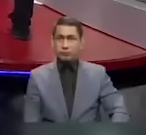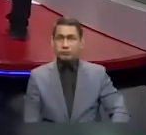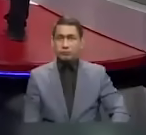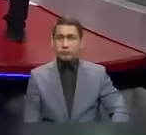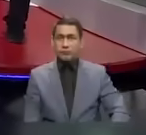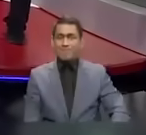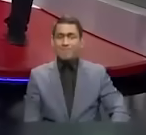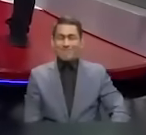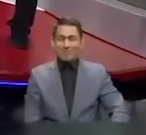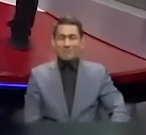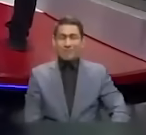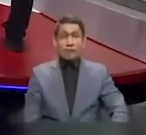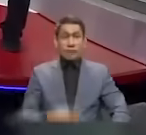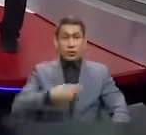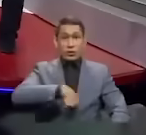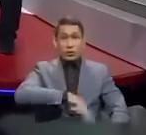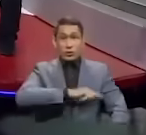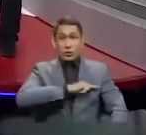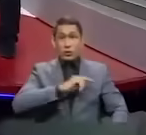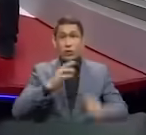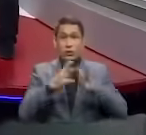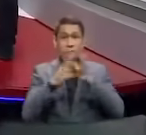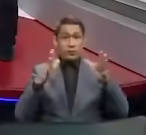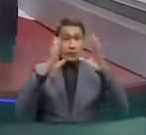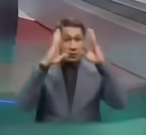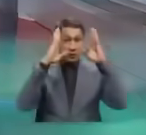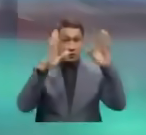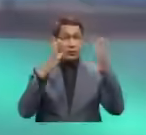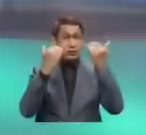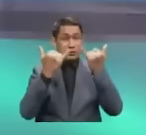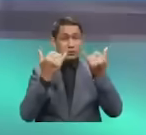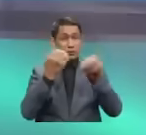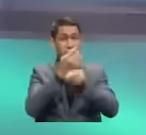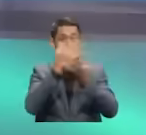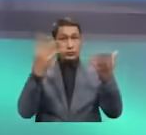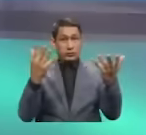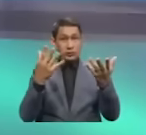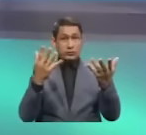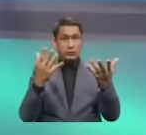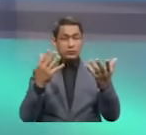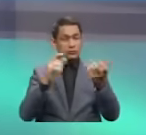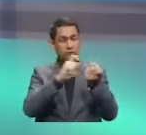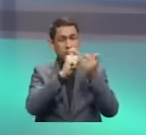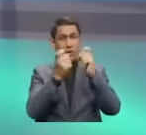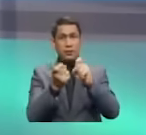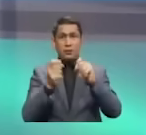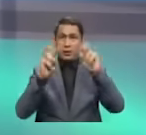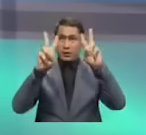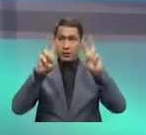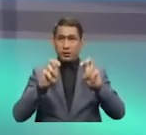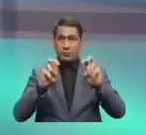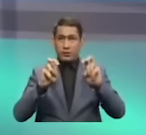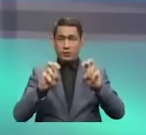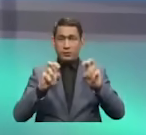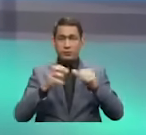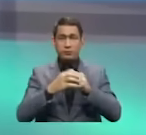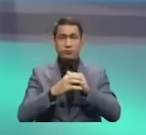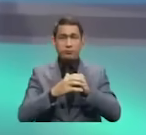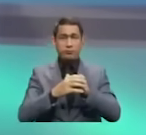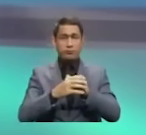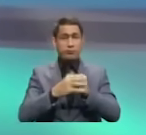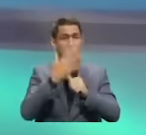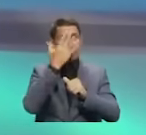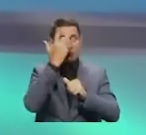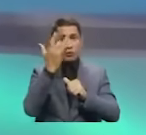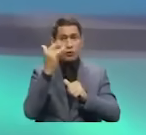Así es, mi querido José, estaremos muy pendientes, pero ahora le cuento que vamos a hacer un pequeño paréntesis aquí en la segunda emisión del noticiero, porque hoy es